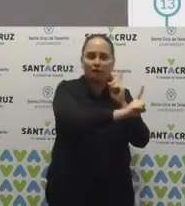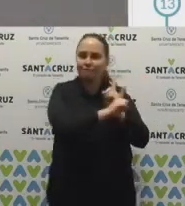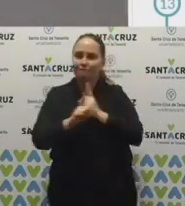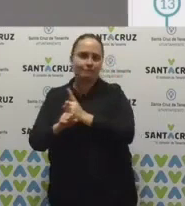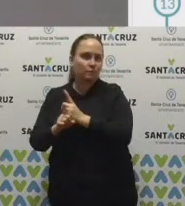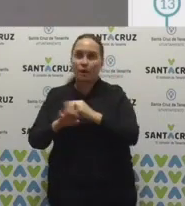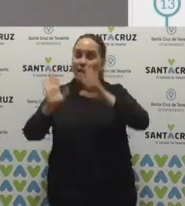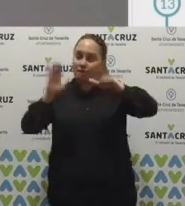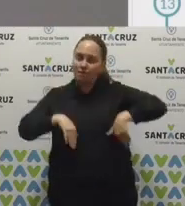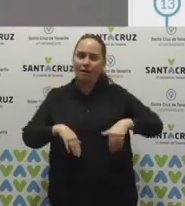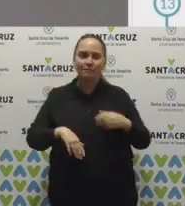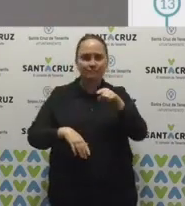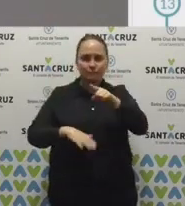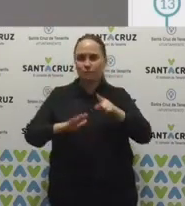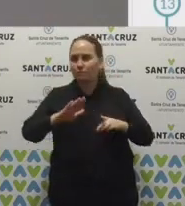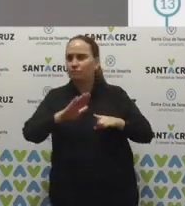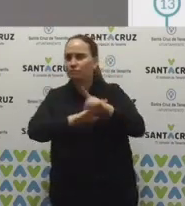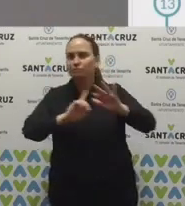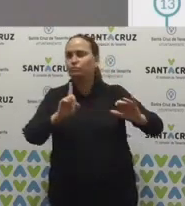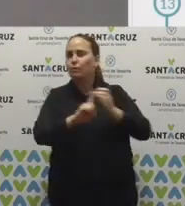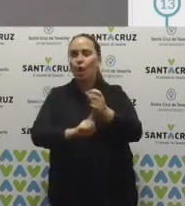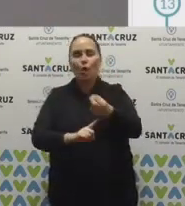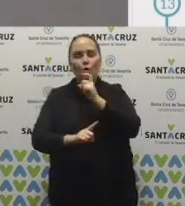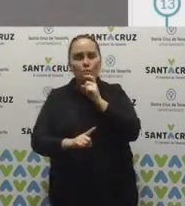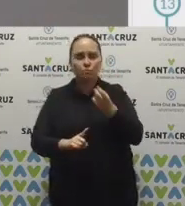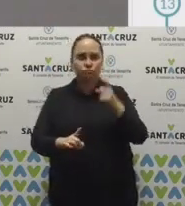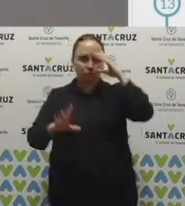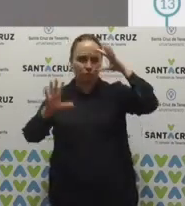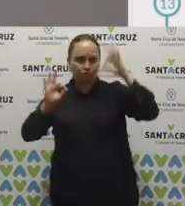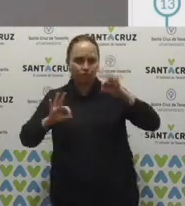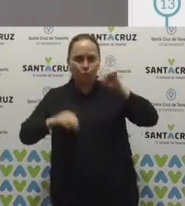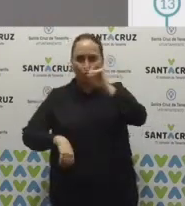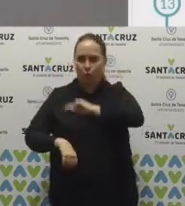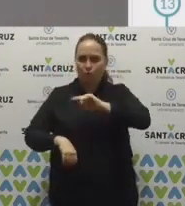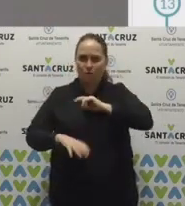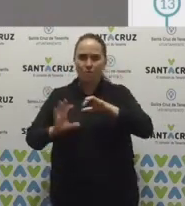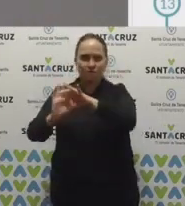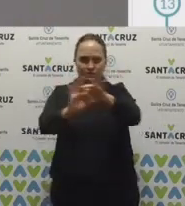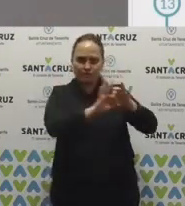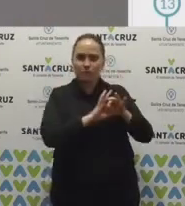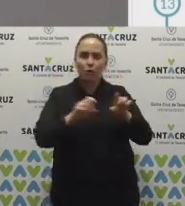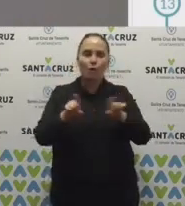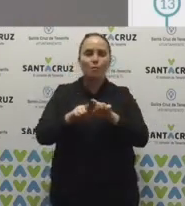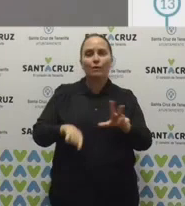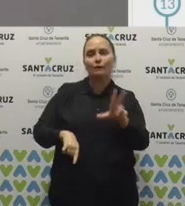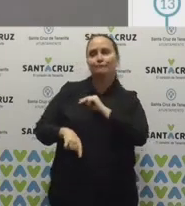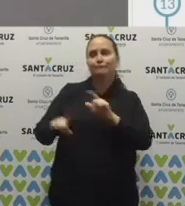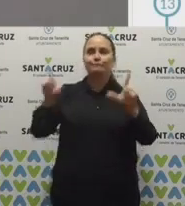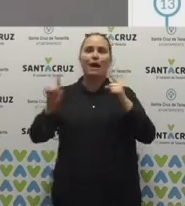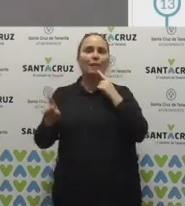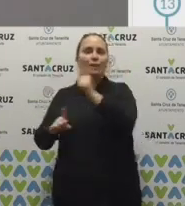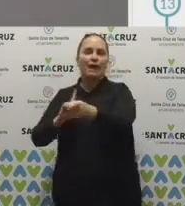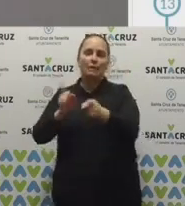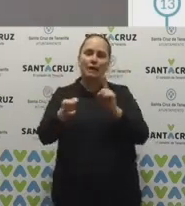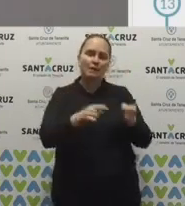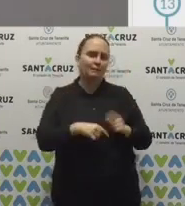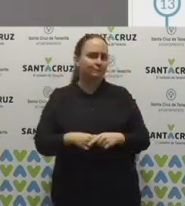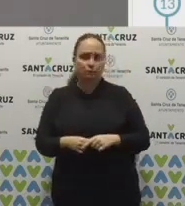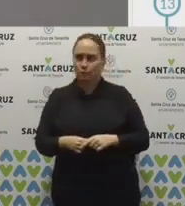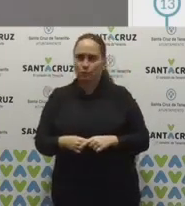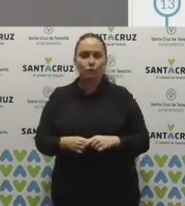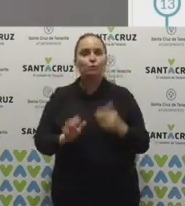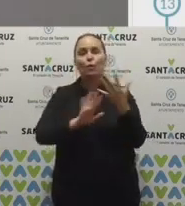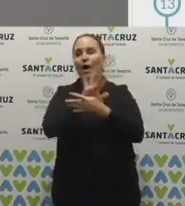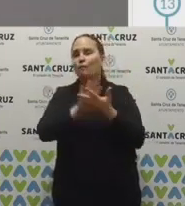inteligencia con sentido de comunidad que exhibiendo como una medalla de guerra lo mucho que nos digamos los unos a los otros y hablo de santa